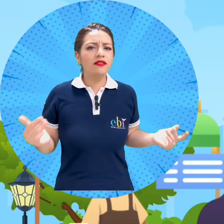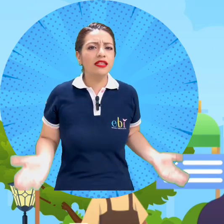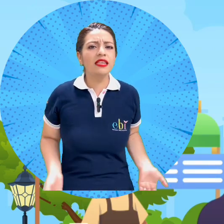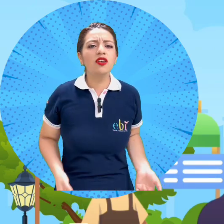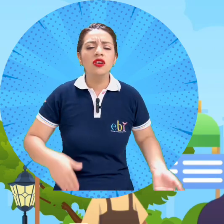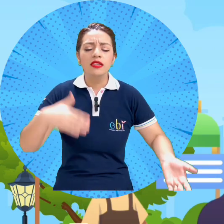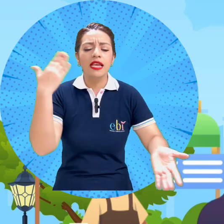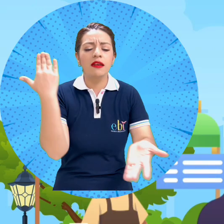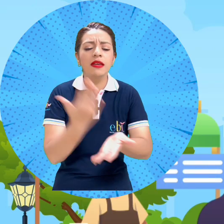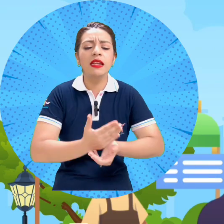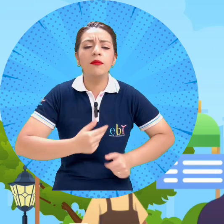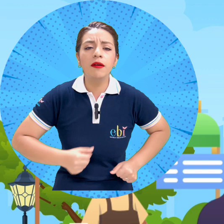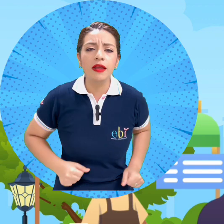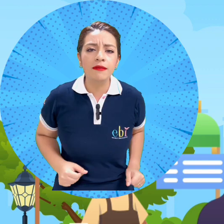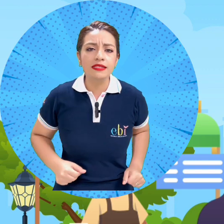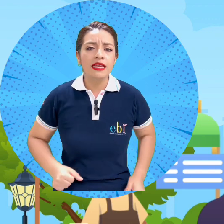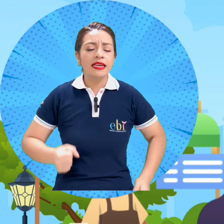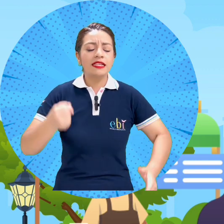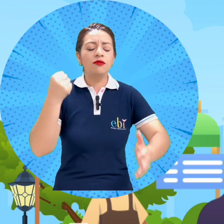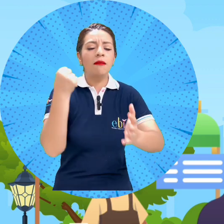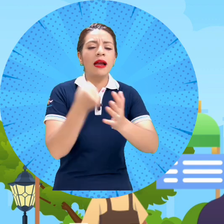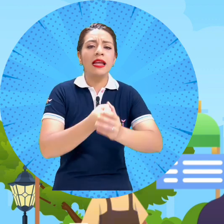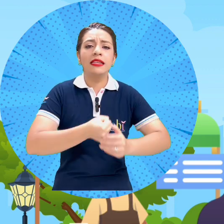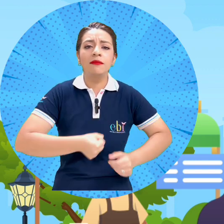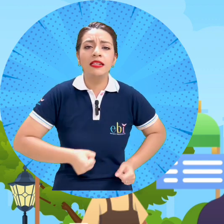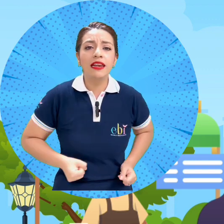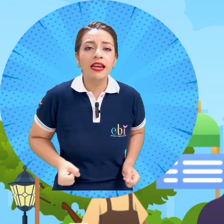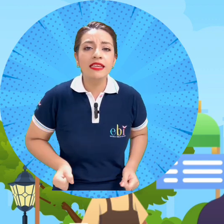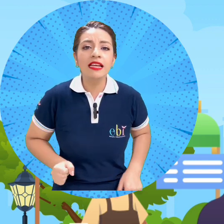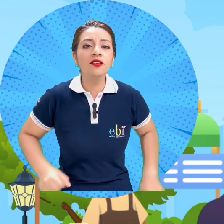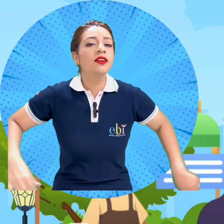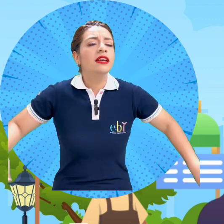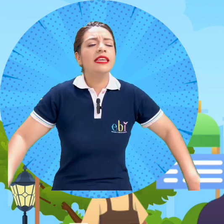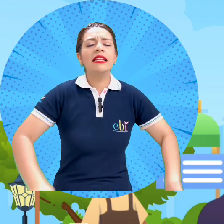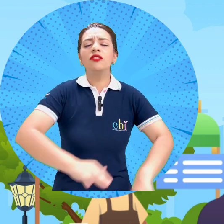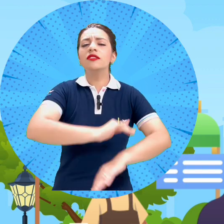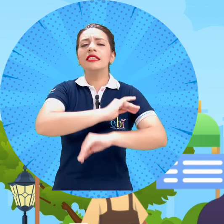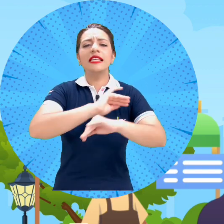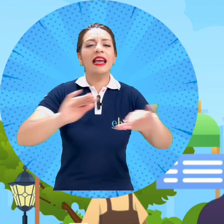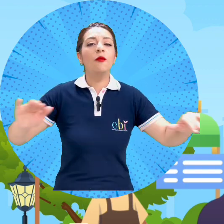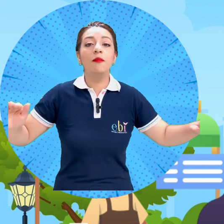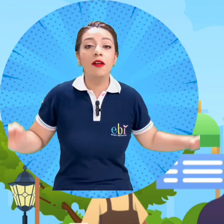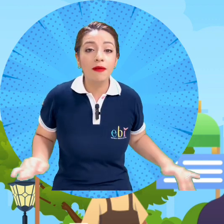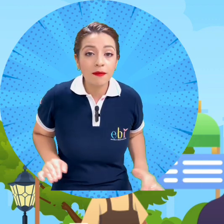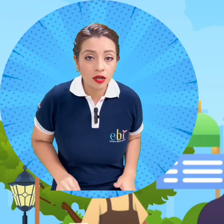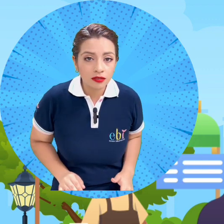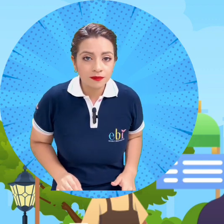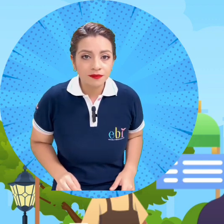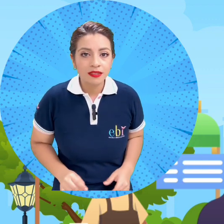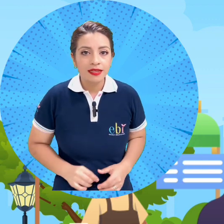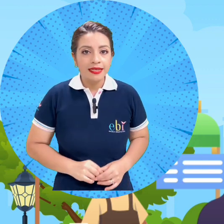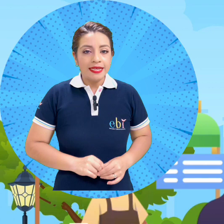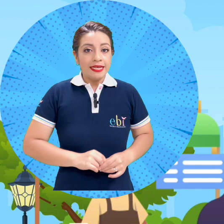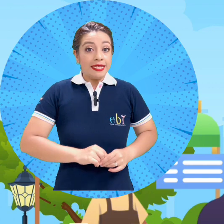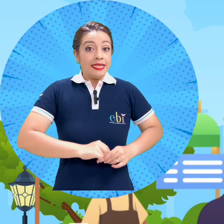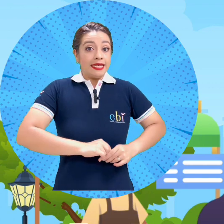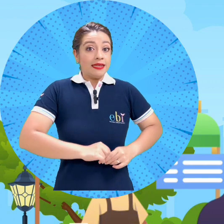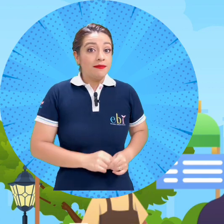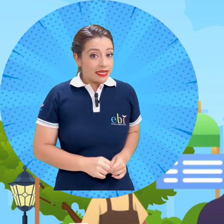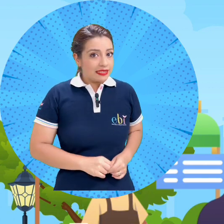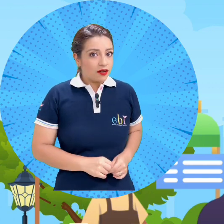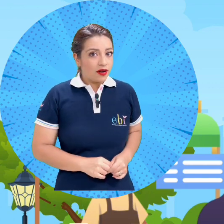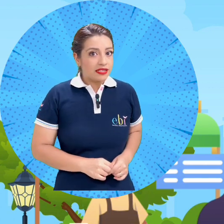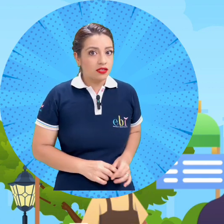algo divertido, termine en problemas. Que su mamá la termine regañando y entonces se haga un problemón.